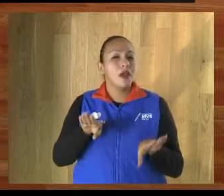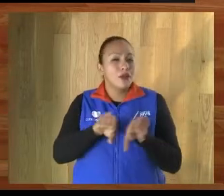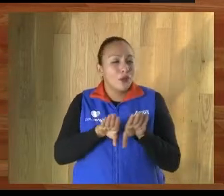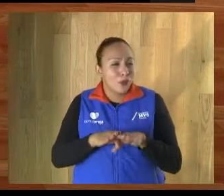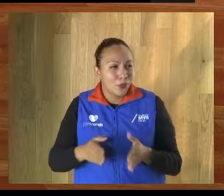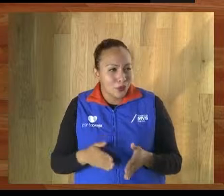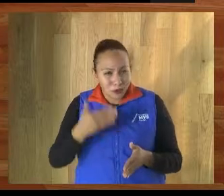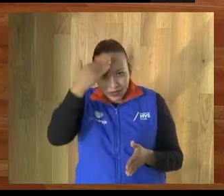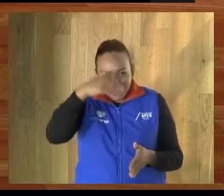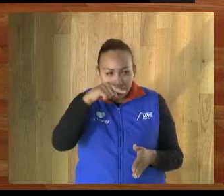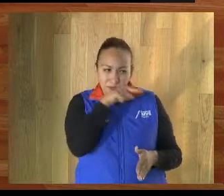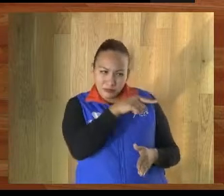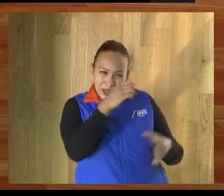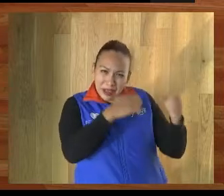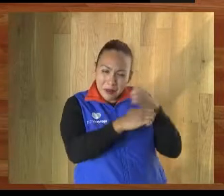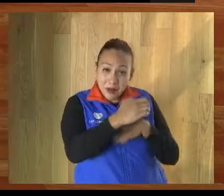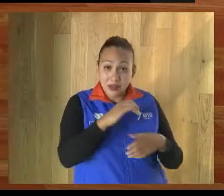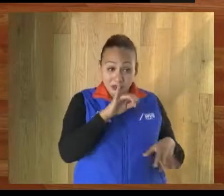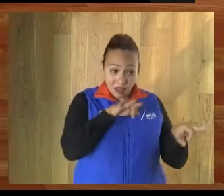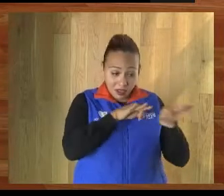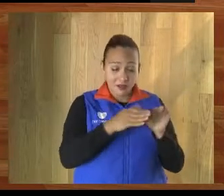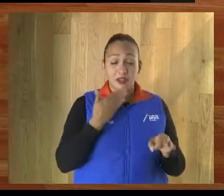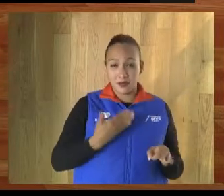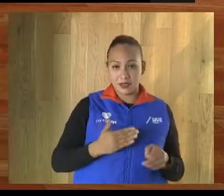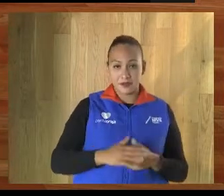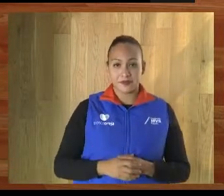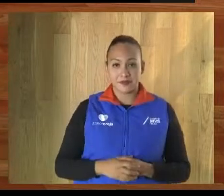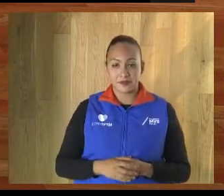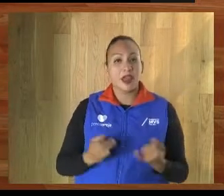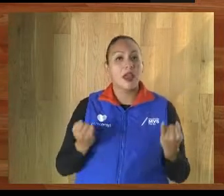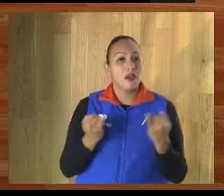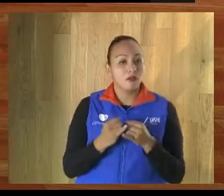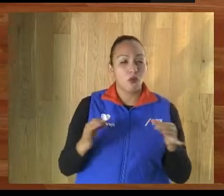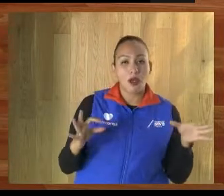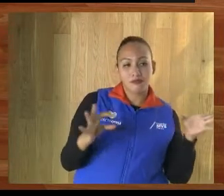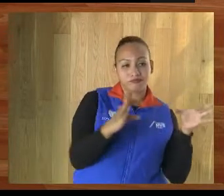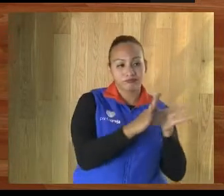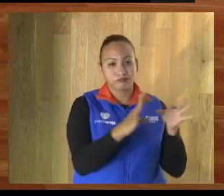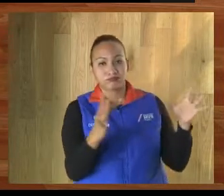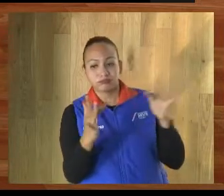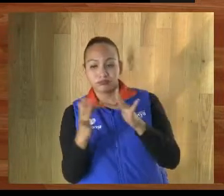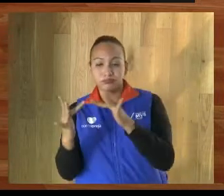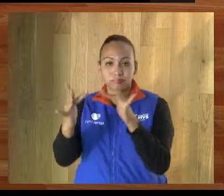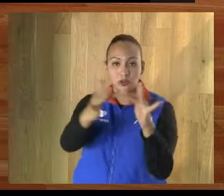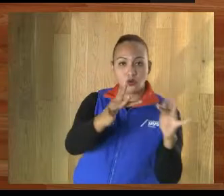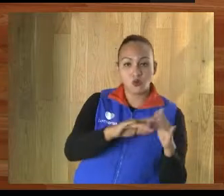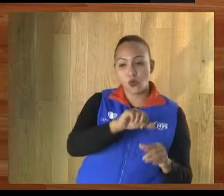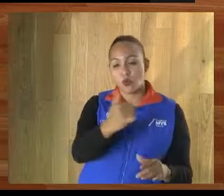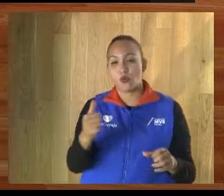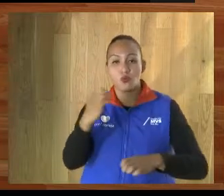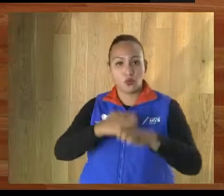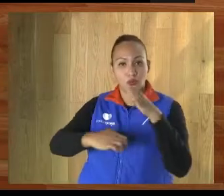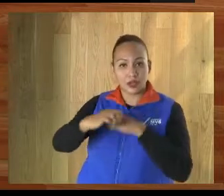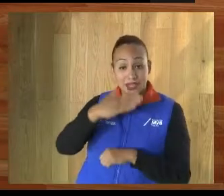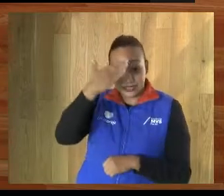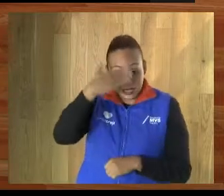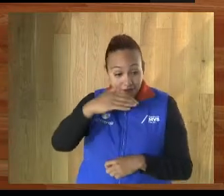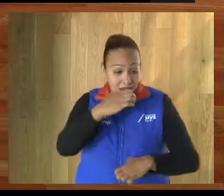Y también vamos a ver cómo la reputación corporativa, la conexión entre reputación corporativa, sostenibilidad o responsabilidad